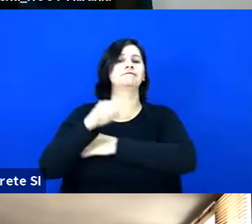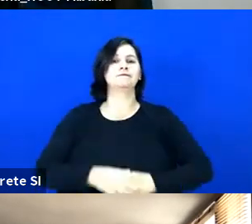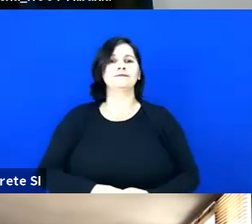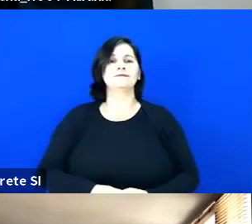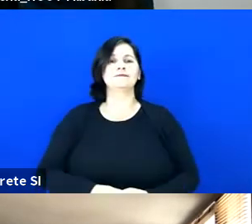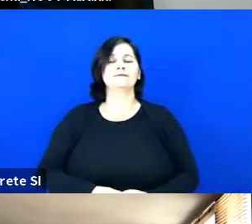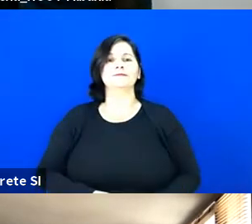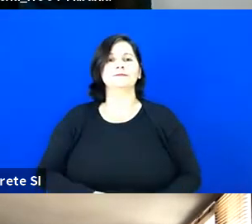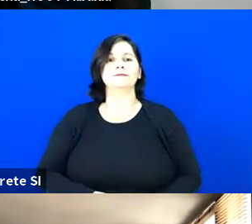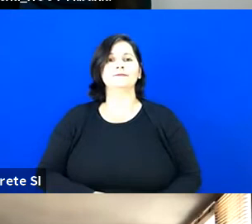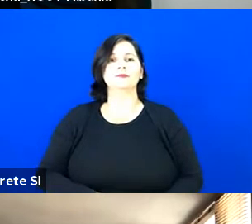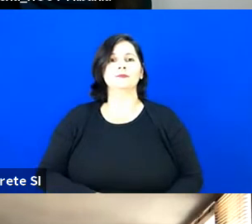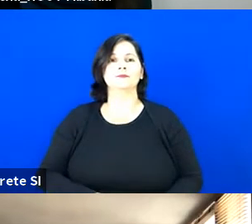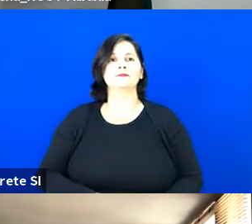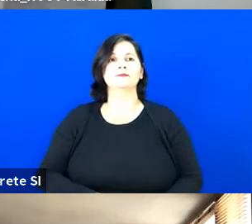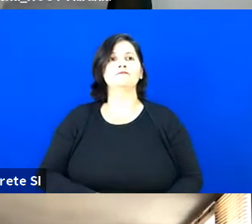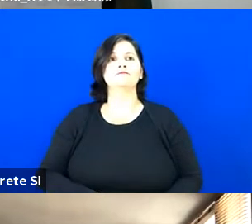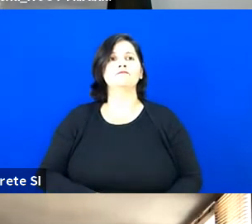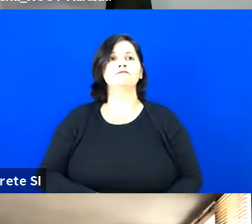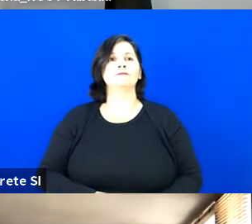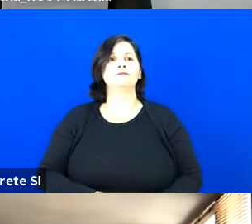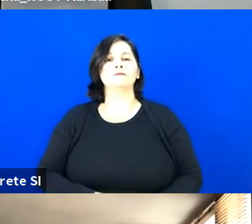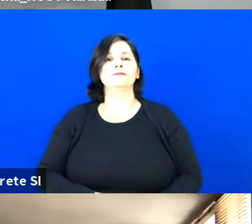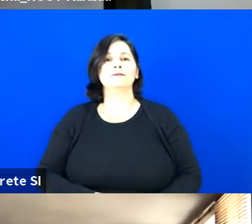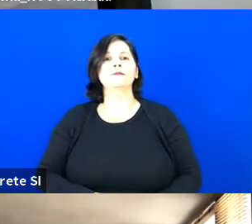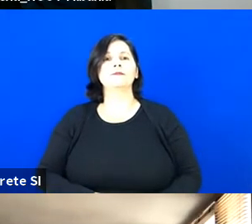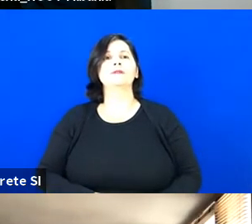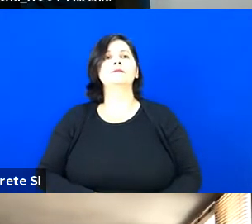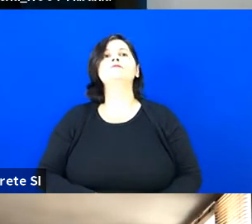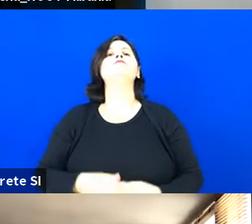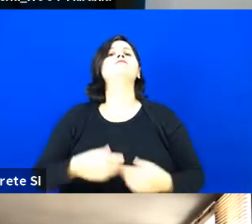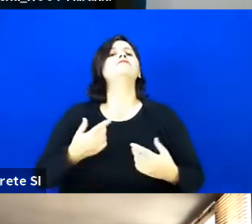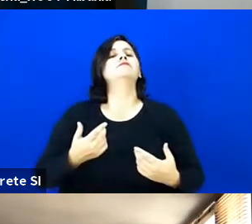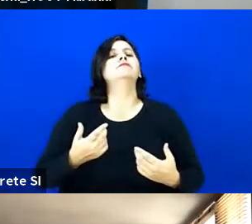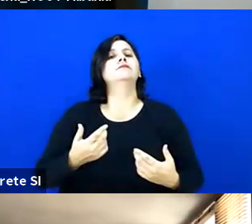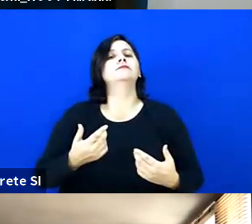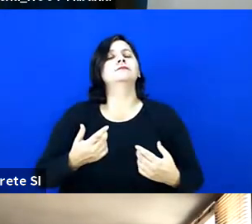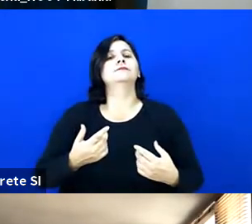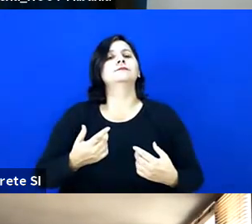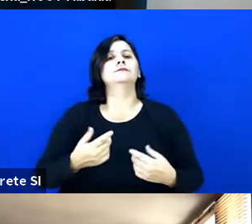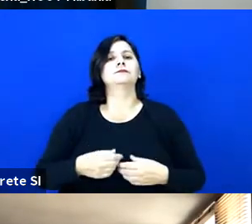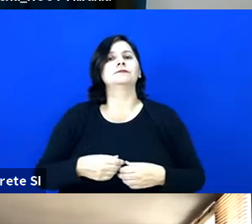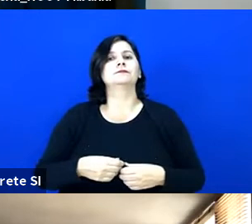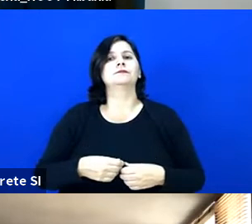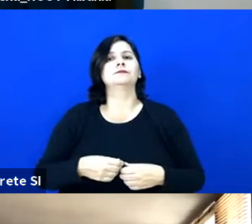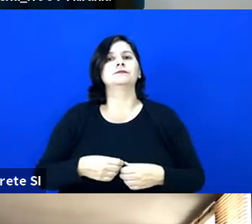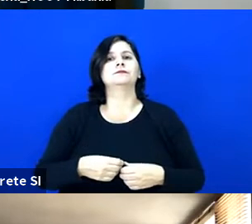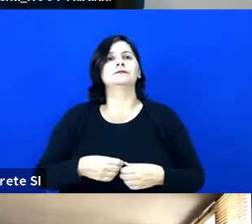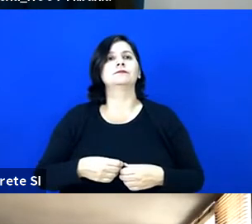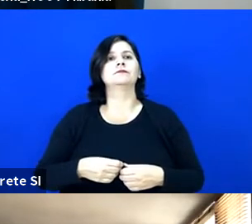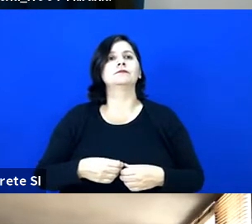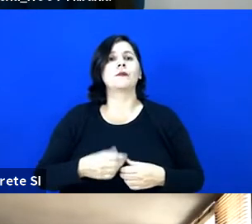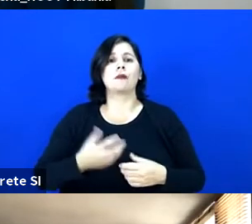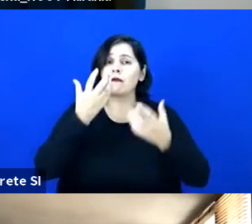sido parte del problema en cuanto a plantearse las soluciones, porque hemos dejado